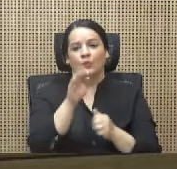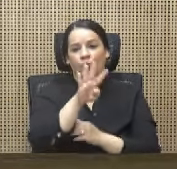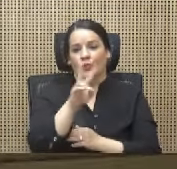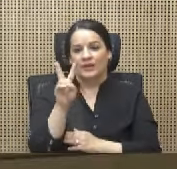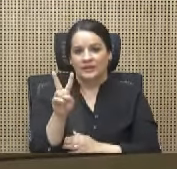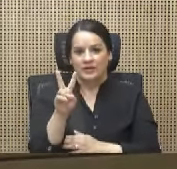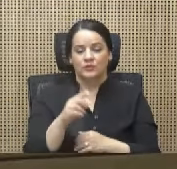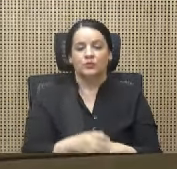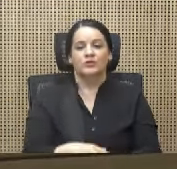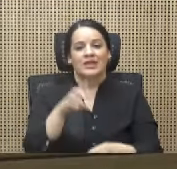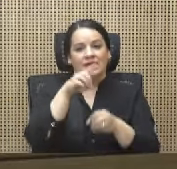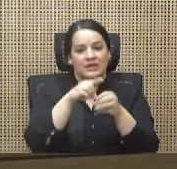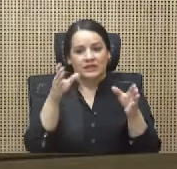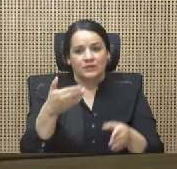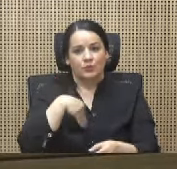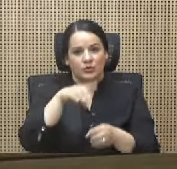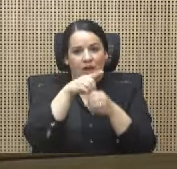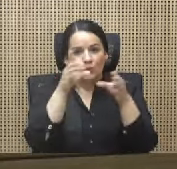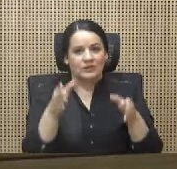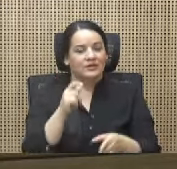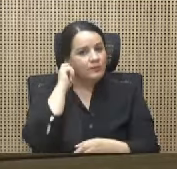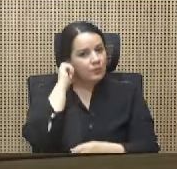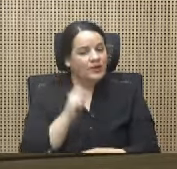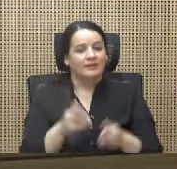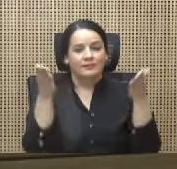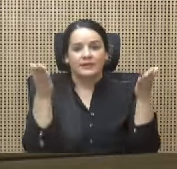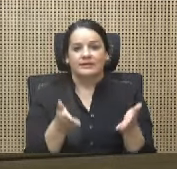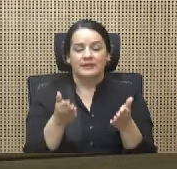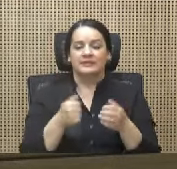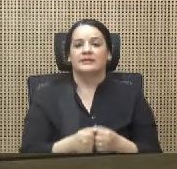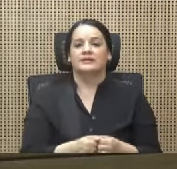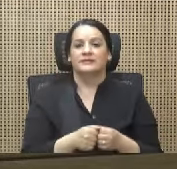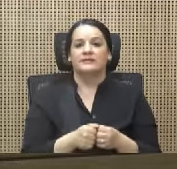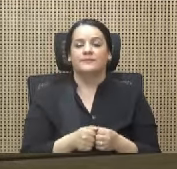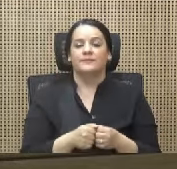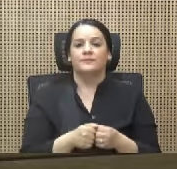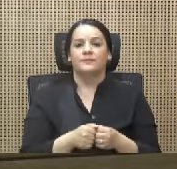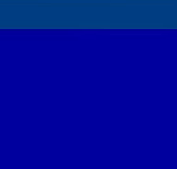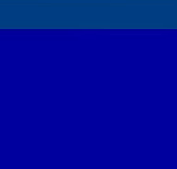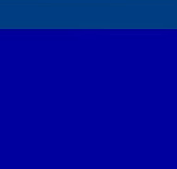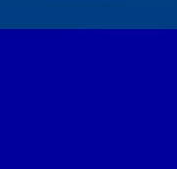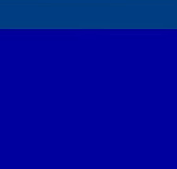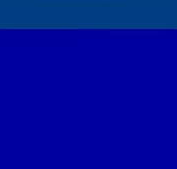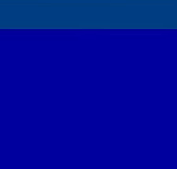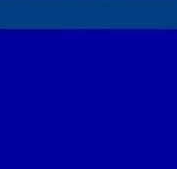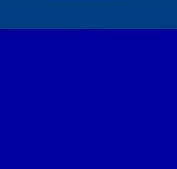22 diputadas y diputados presentes.